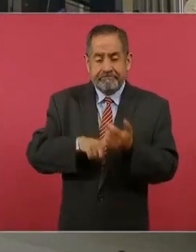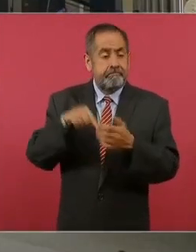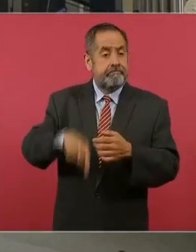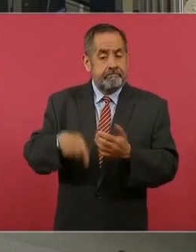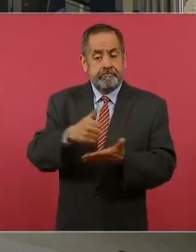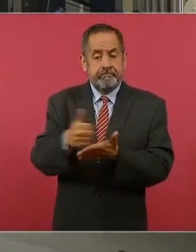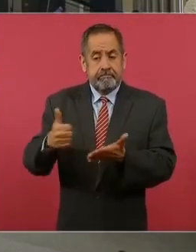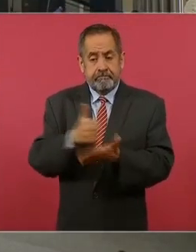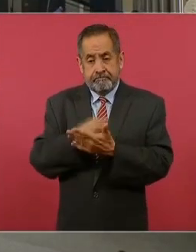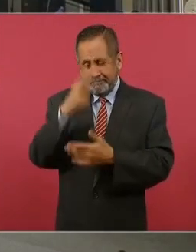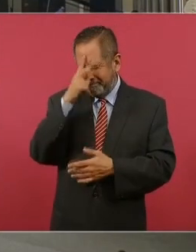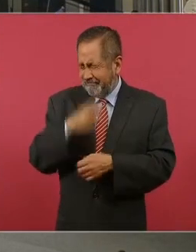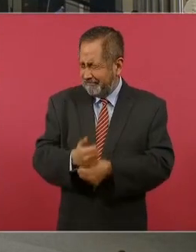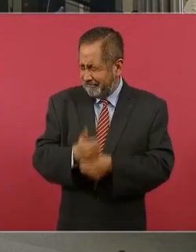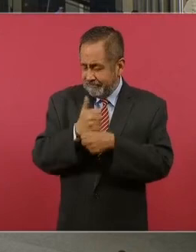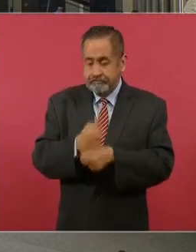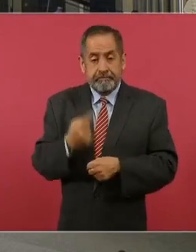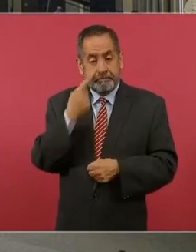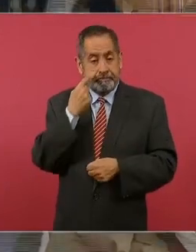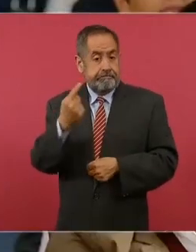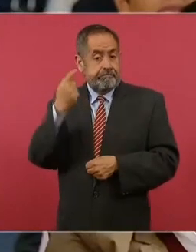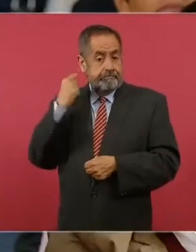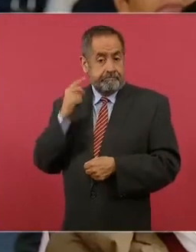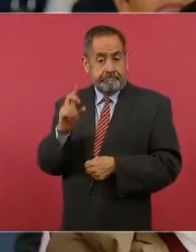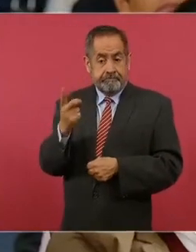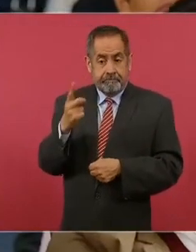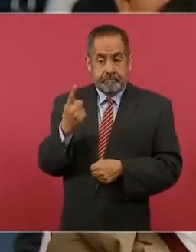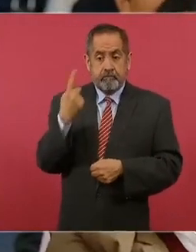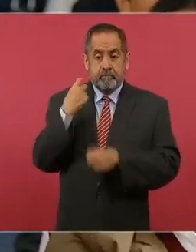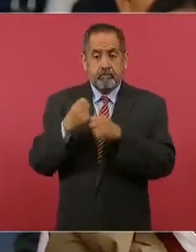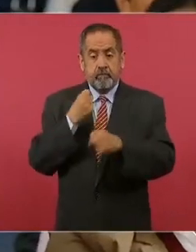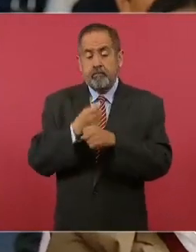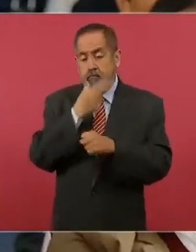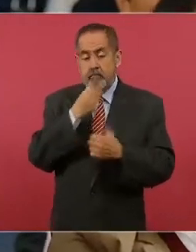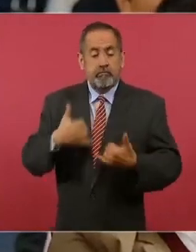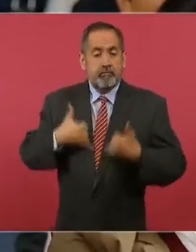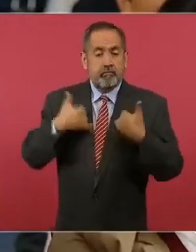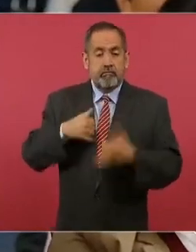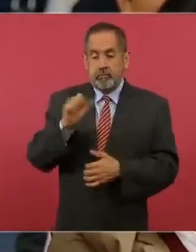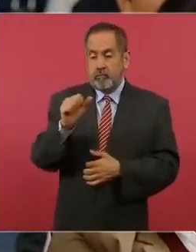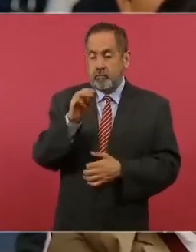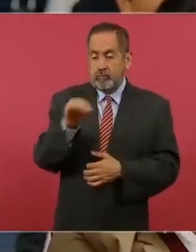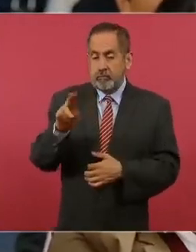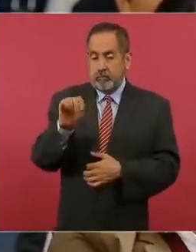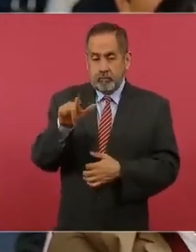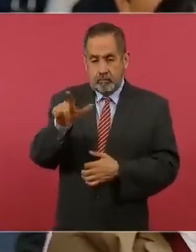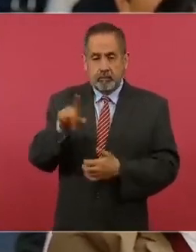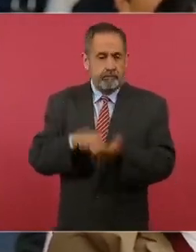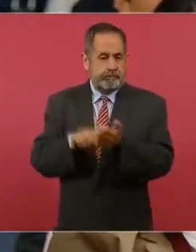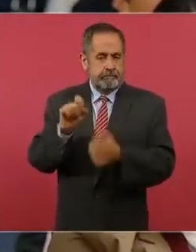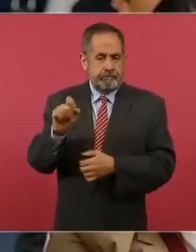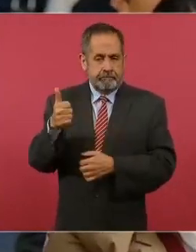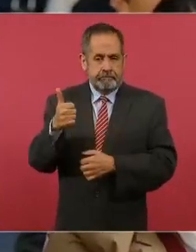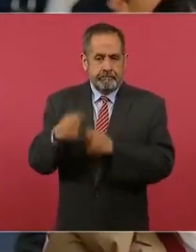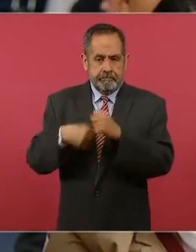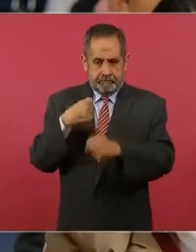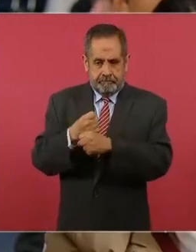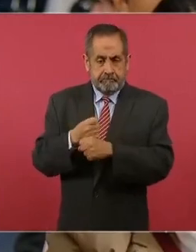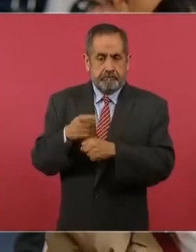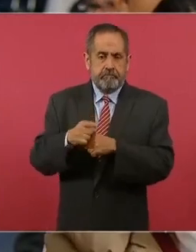Ciudad de México, ya que en diciembre del año pasado, el joven Emanuel Rubén Ruiz Martínez, de 26 años,